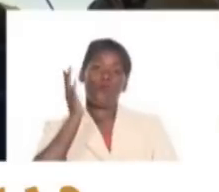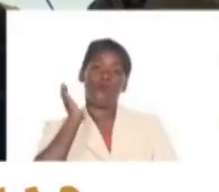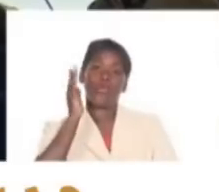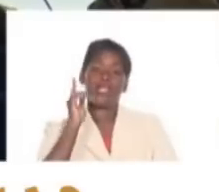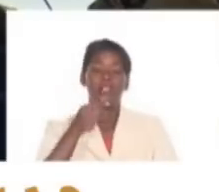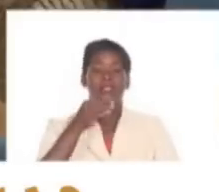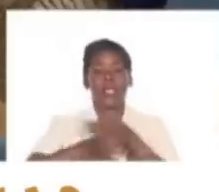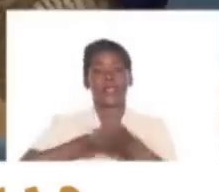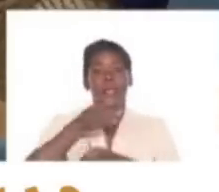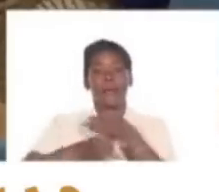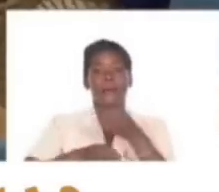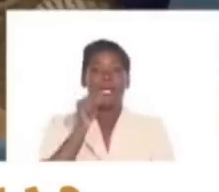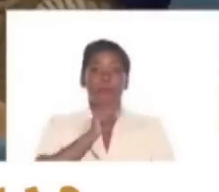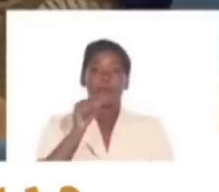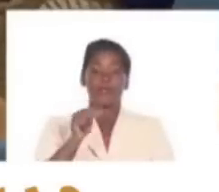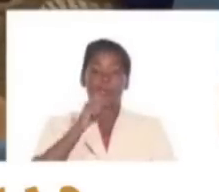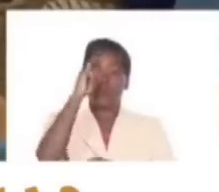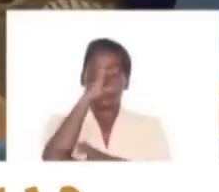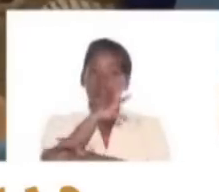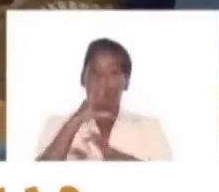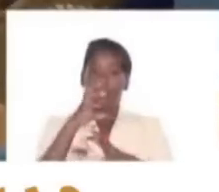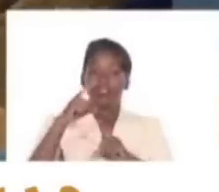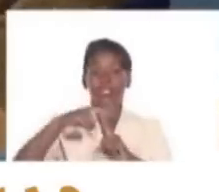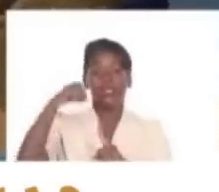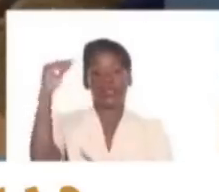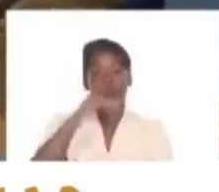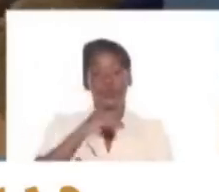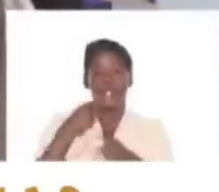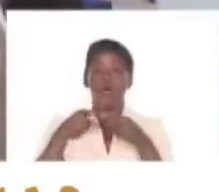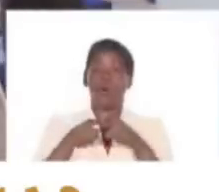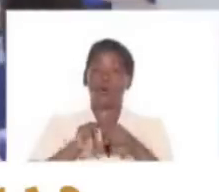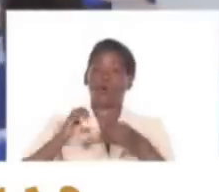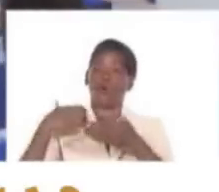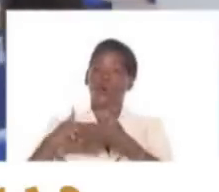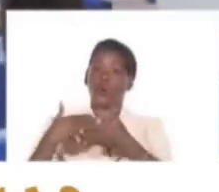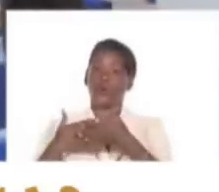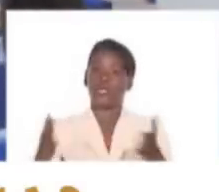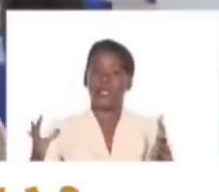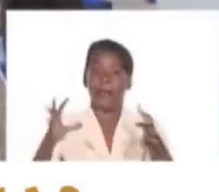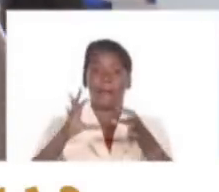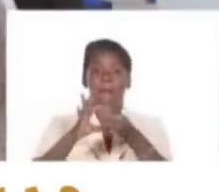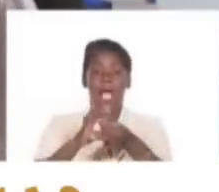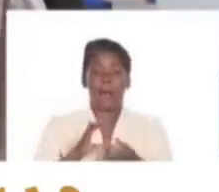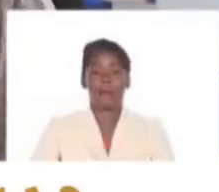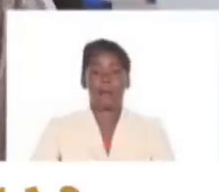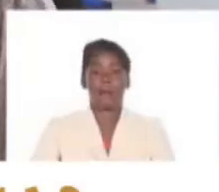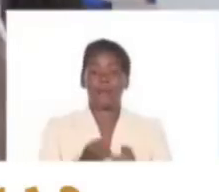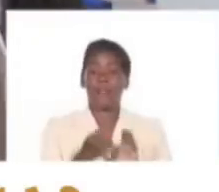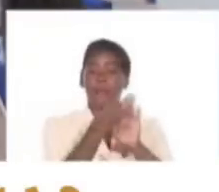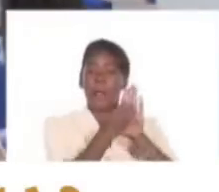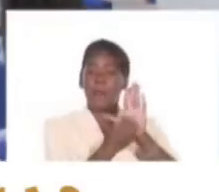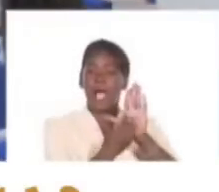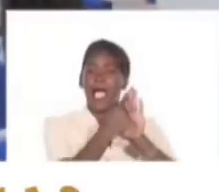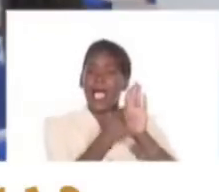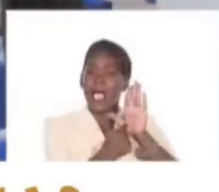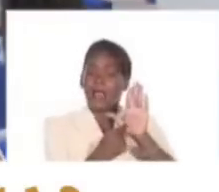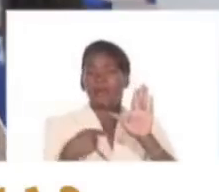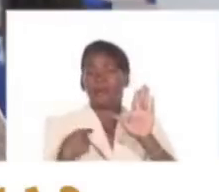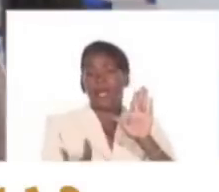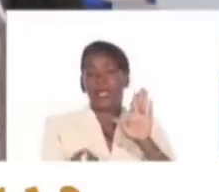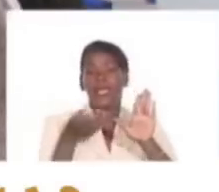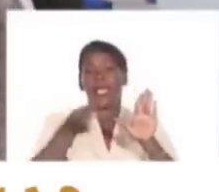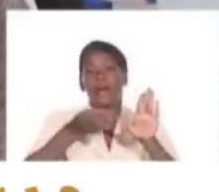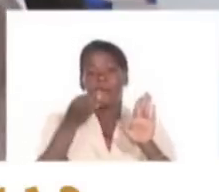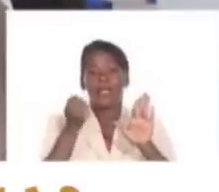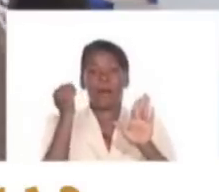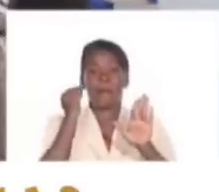económicos en este caso la empresa privada evangelio la aplicación tiene varias funcionalidades incluido las notificaciones de último minuto